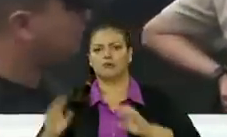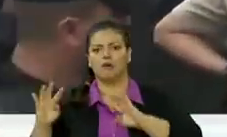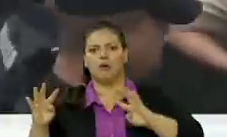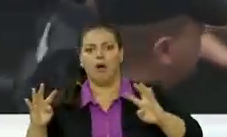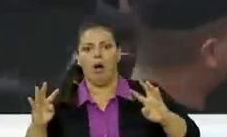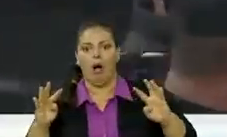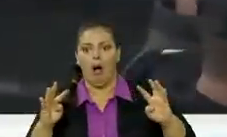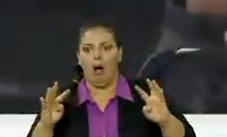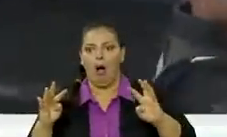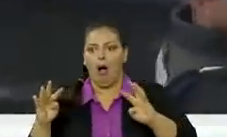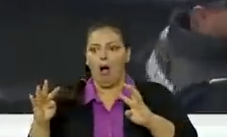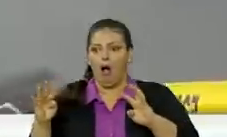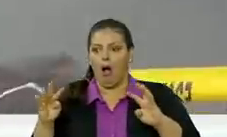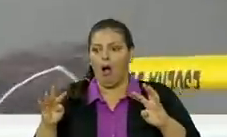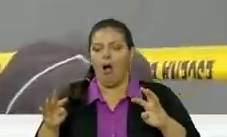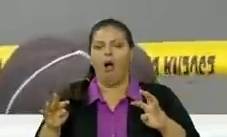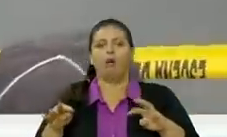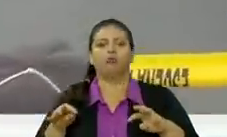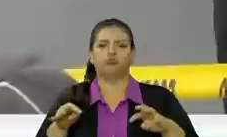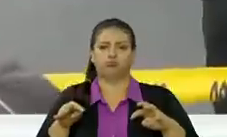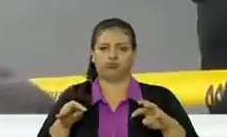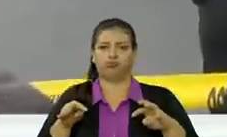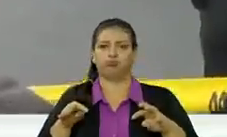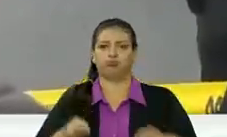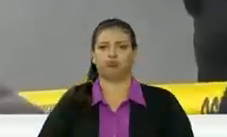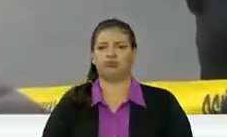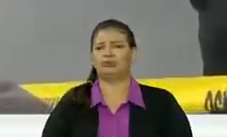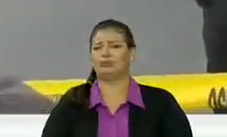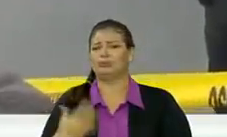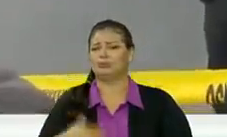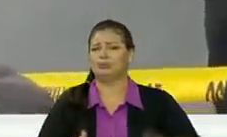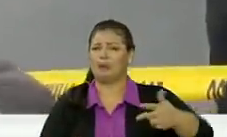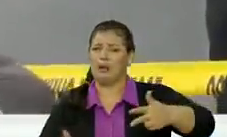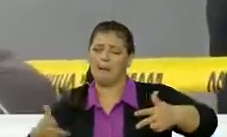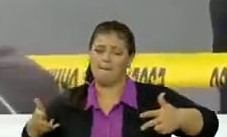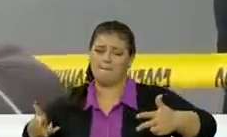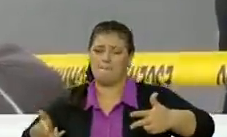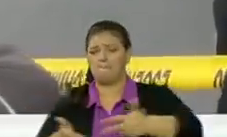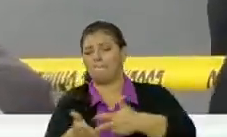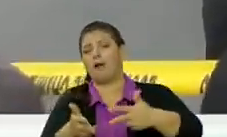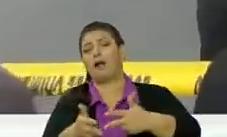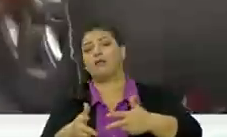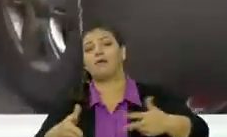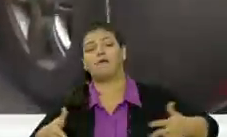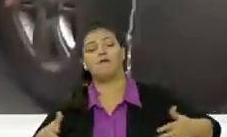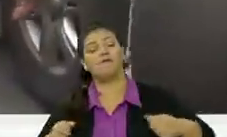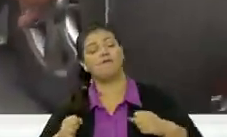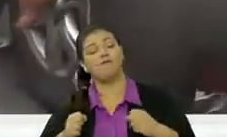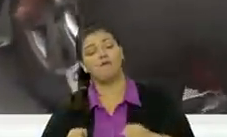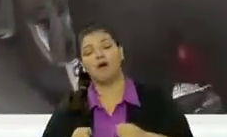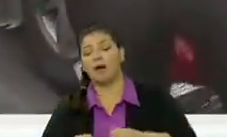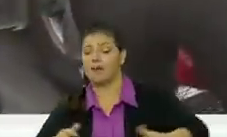Guevara. La moto incrustada debajo del vehículo evidencia la magnitud del choque.